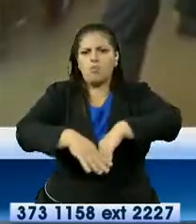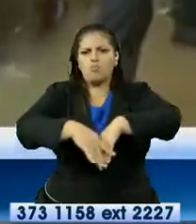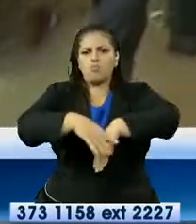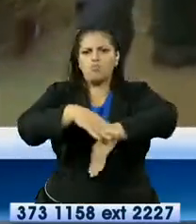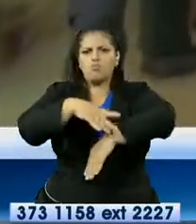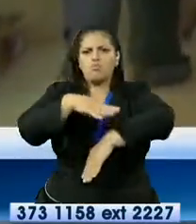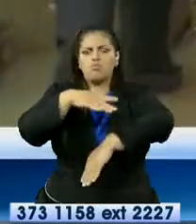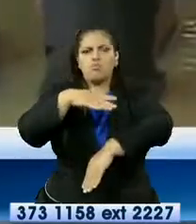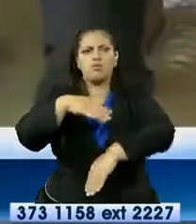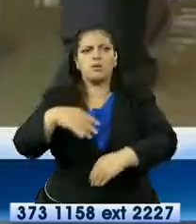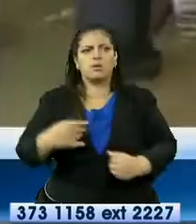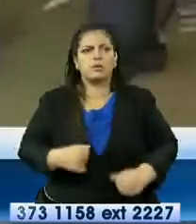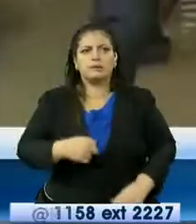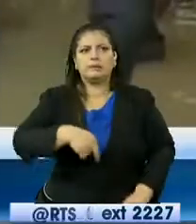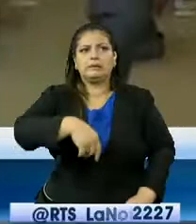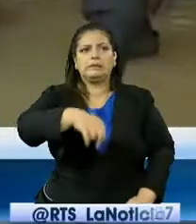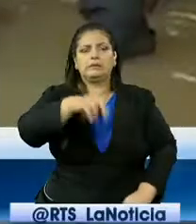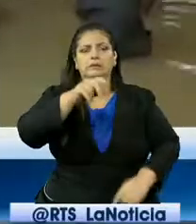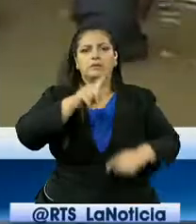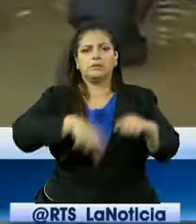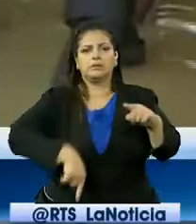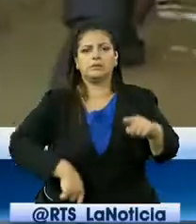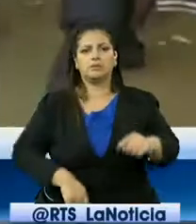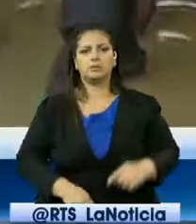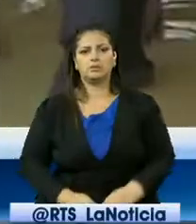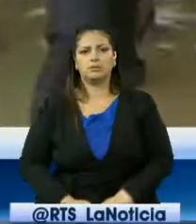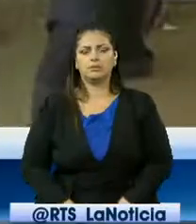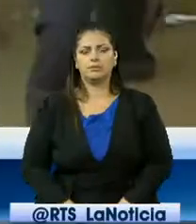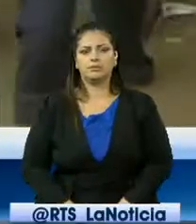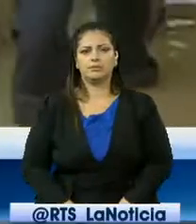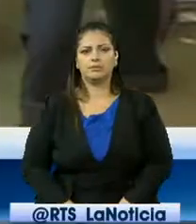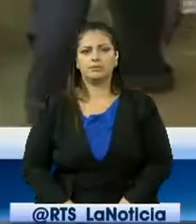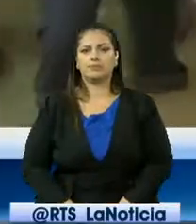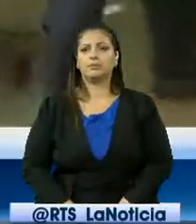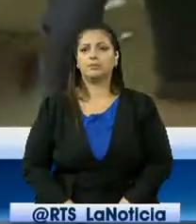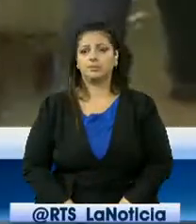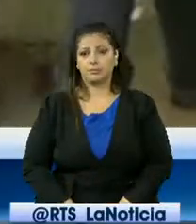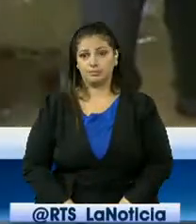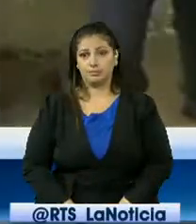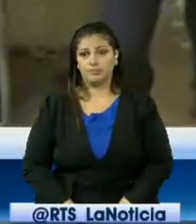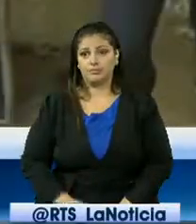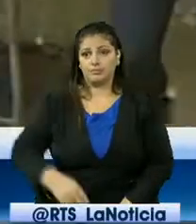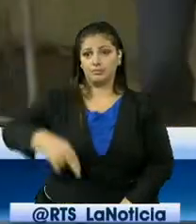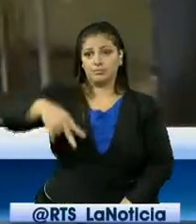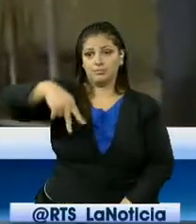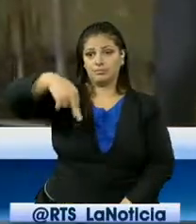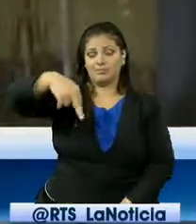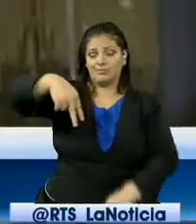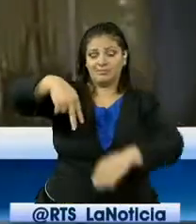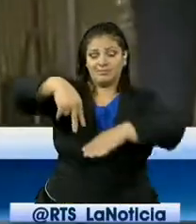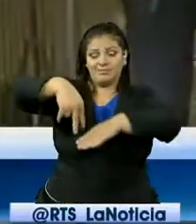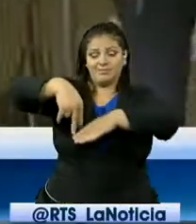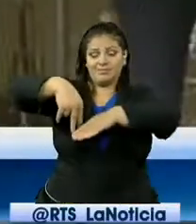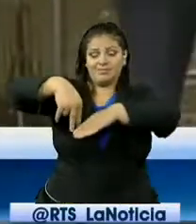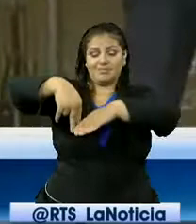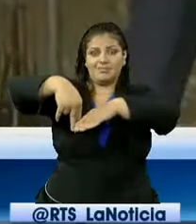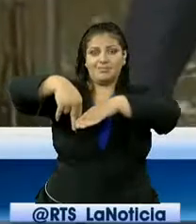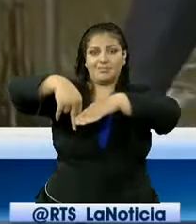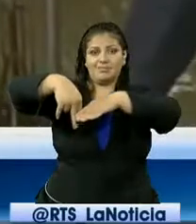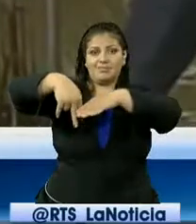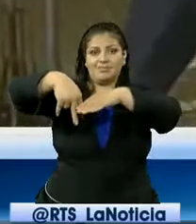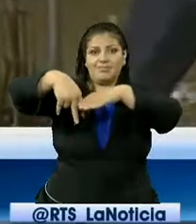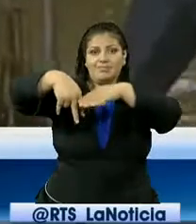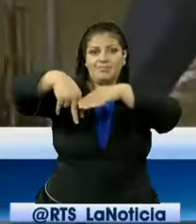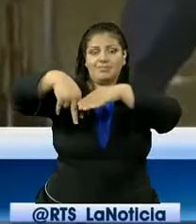la propietaria del domicilio, el líquido incluso llega arriba de la rodilla. La presencia del agua llega más arriba de la